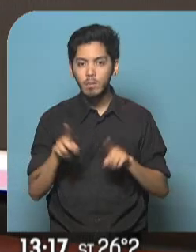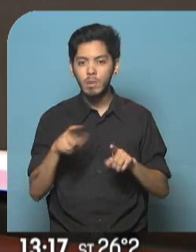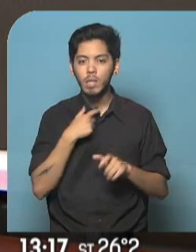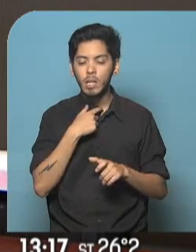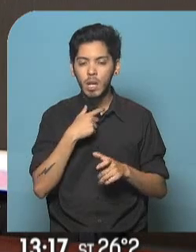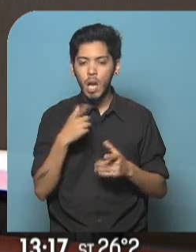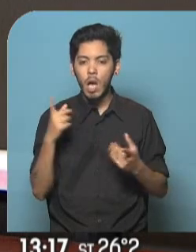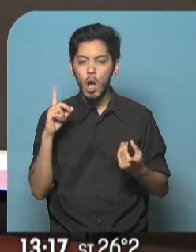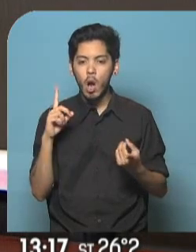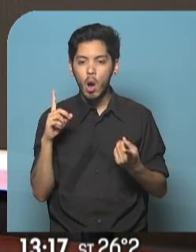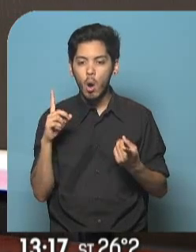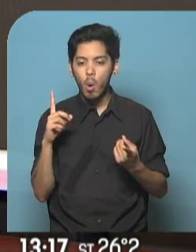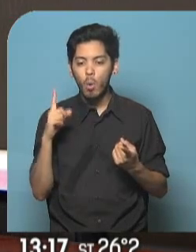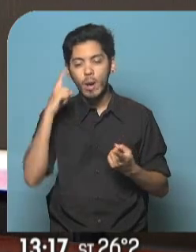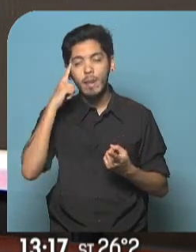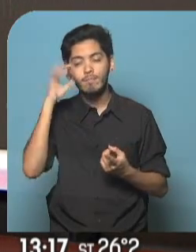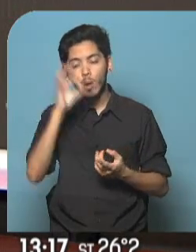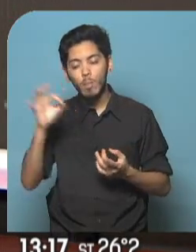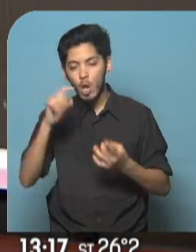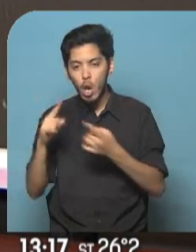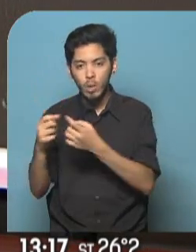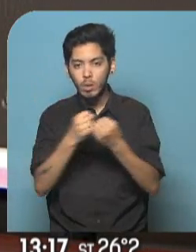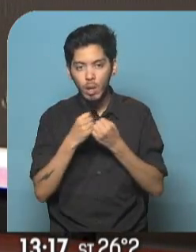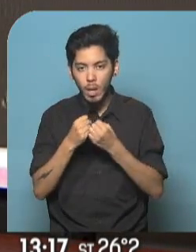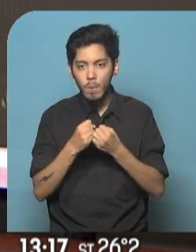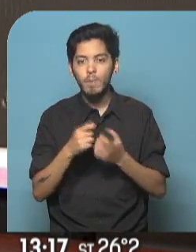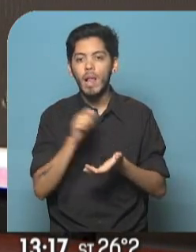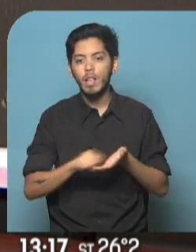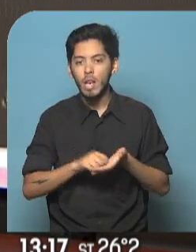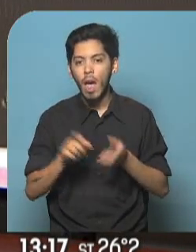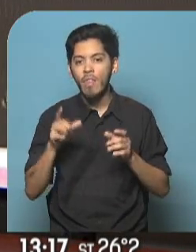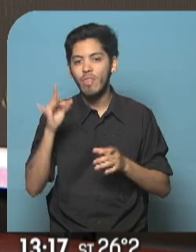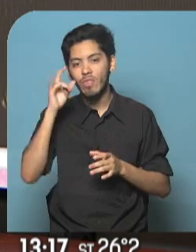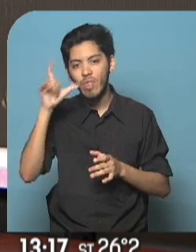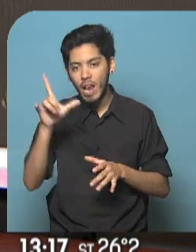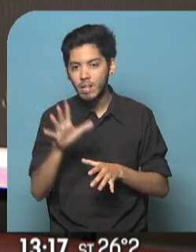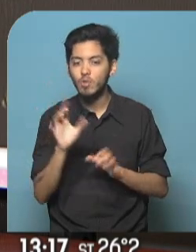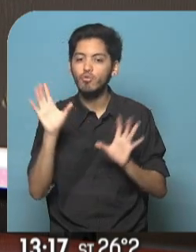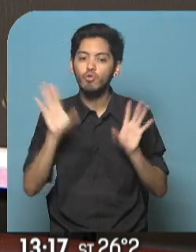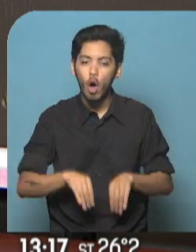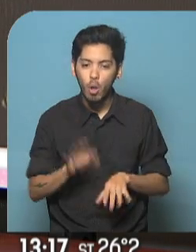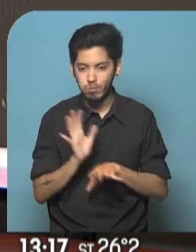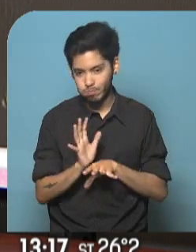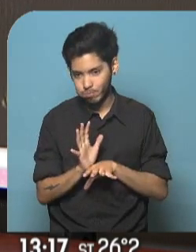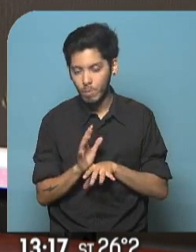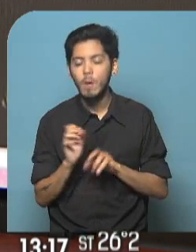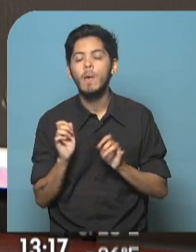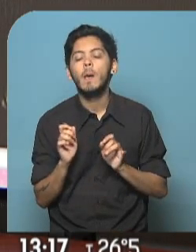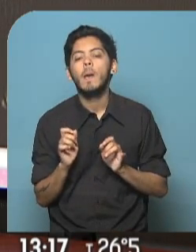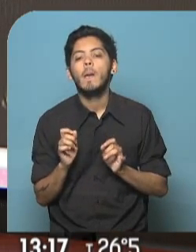acerca del origen del universo la teoría del todo cómo se conoció después en una película lo cierto es que sus últimos